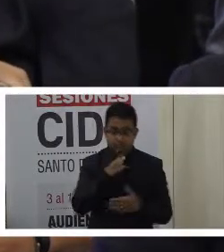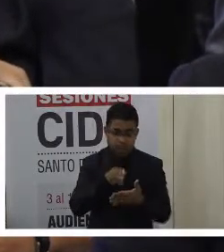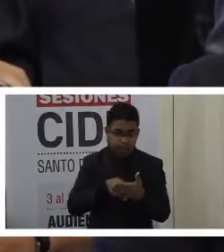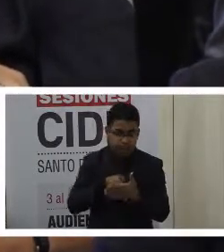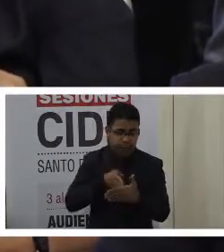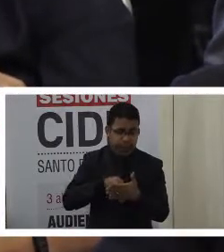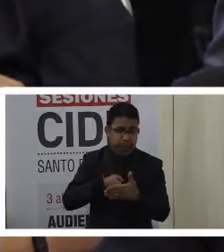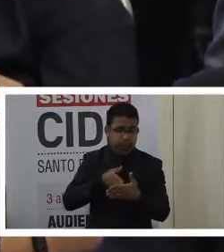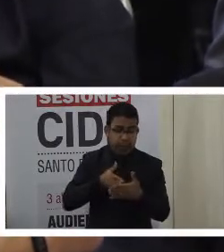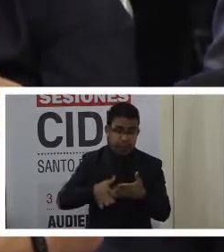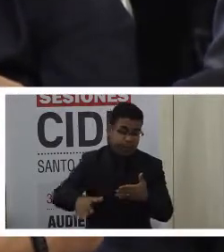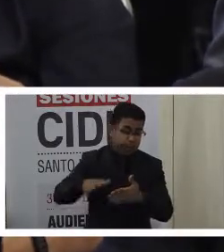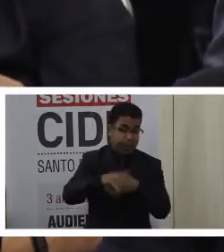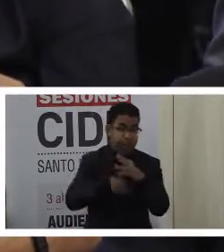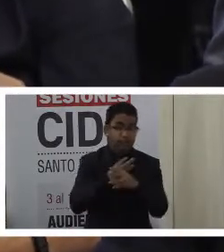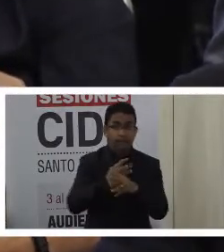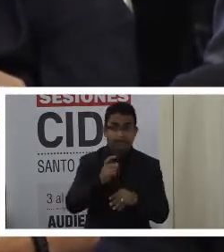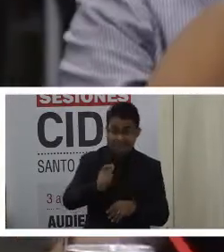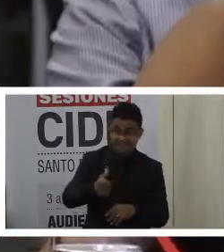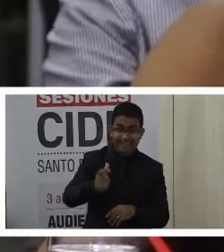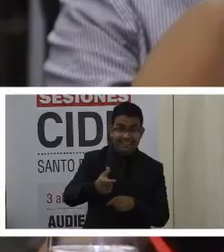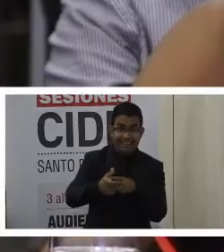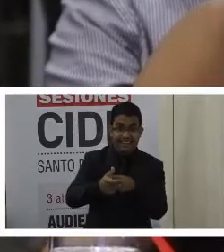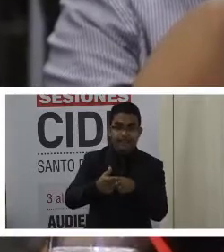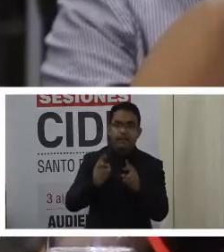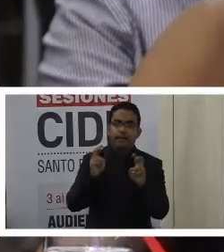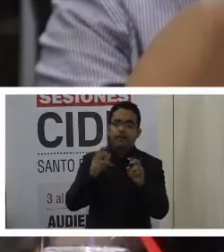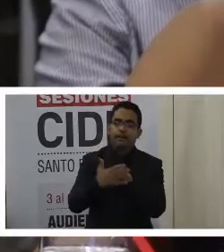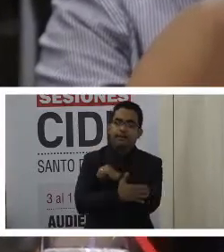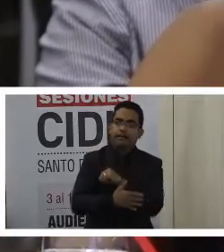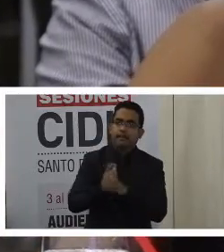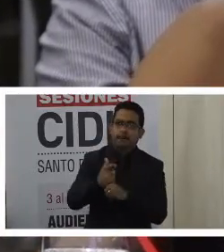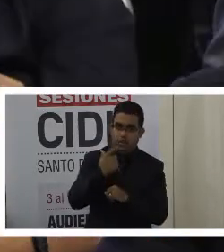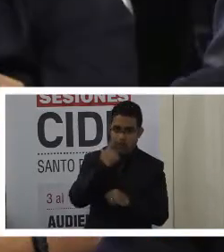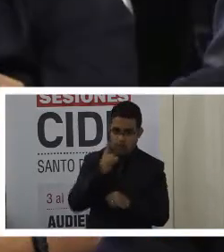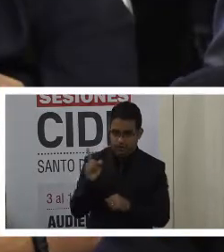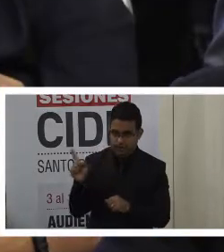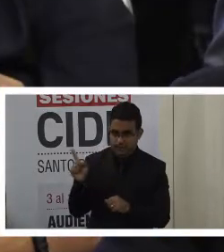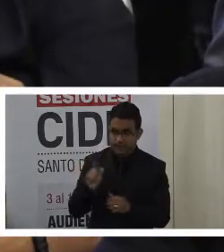Fíjense, este es el carnet de la patria, tal vez ustedes nunca lo han visto. Este es el carnet de la patria.